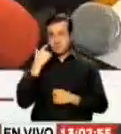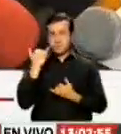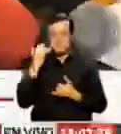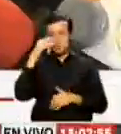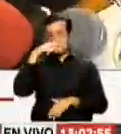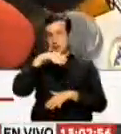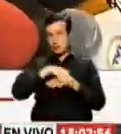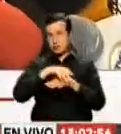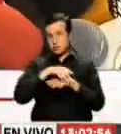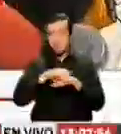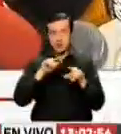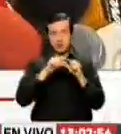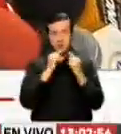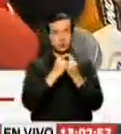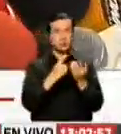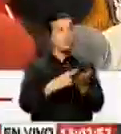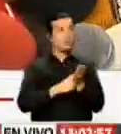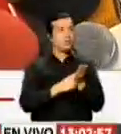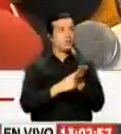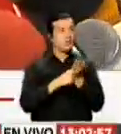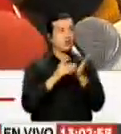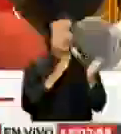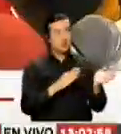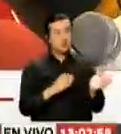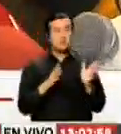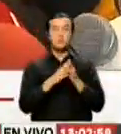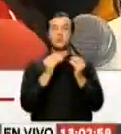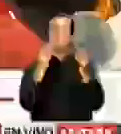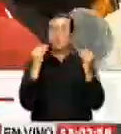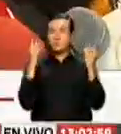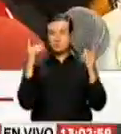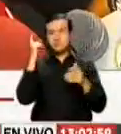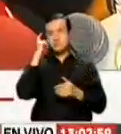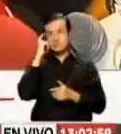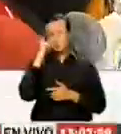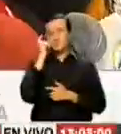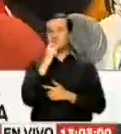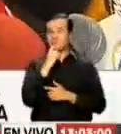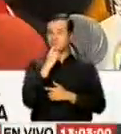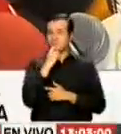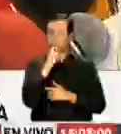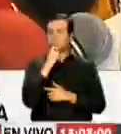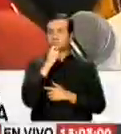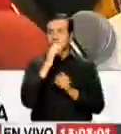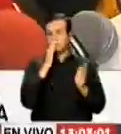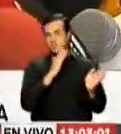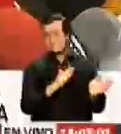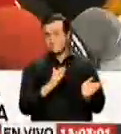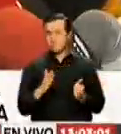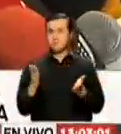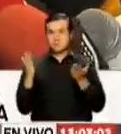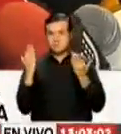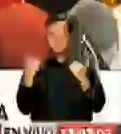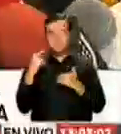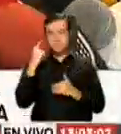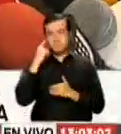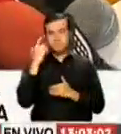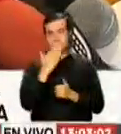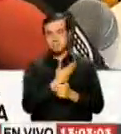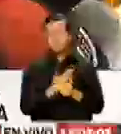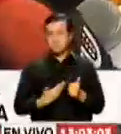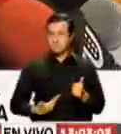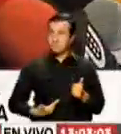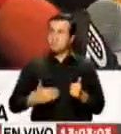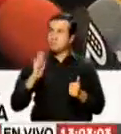tarde, luego una sesión de bancada. Pero mayoritariamente diría yo de que, cumpliendo con la expectativa del presidente,